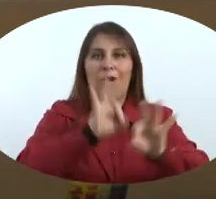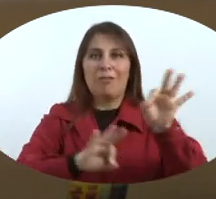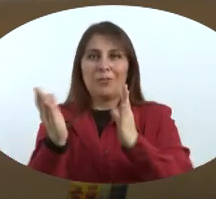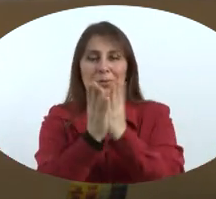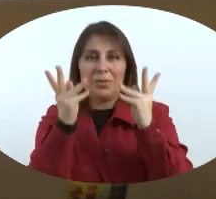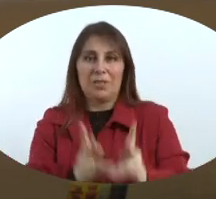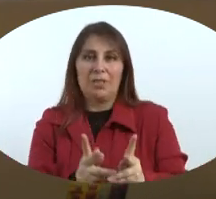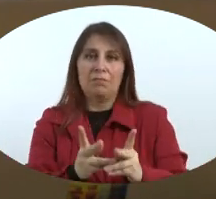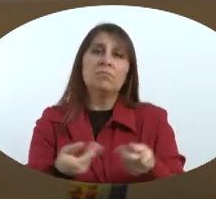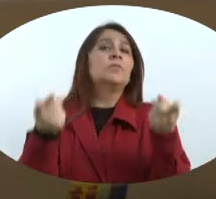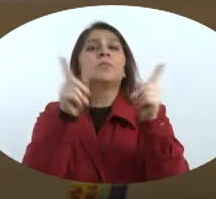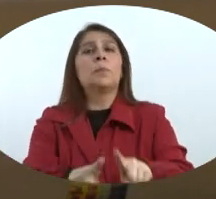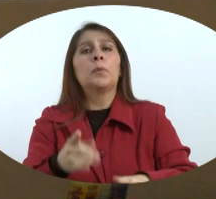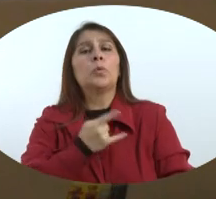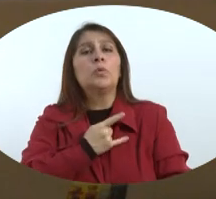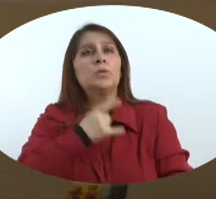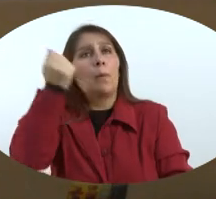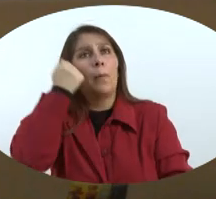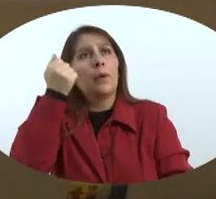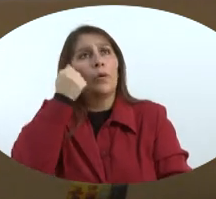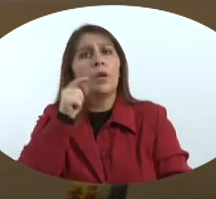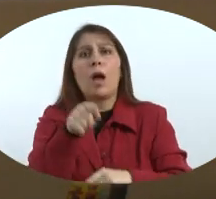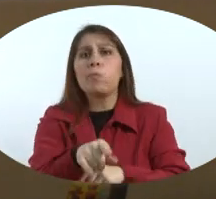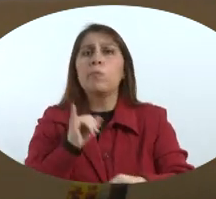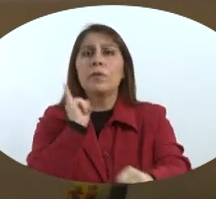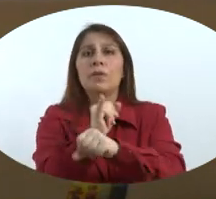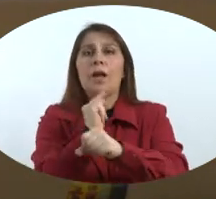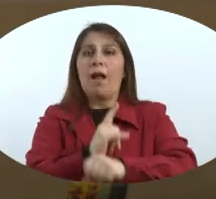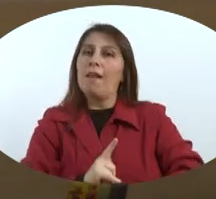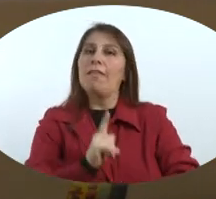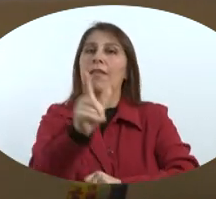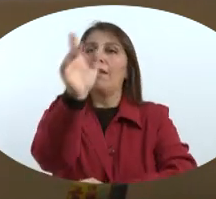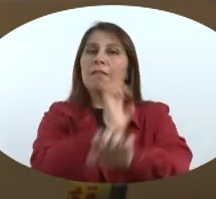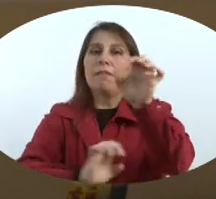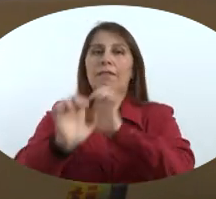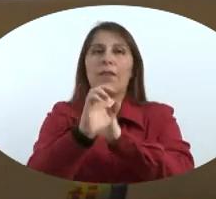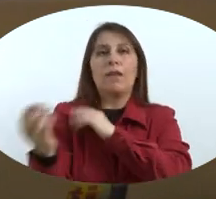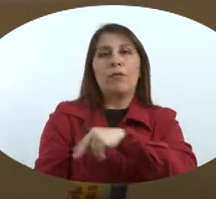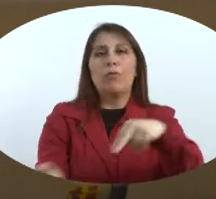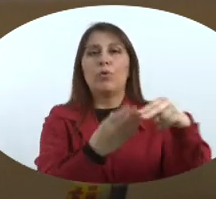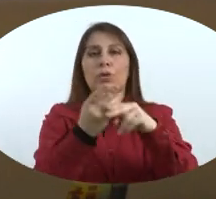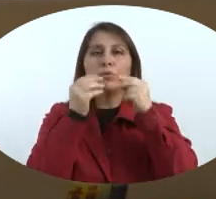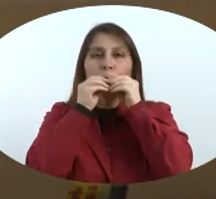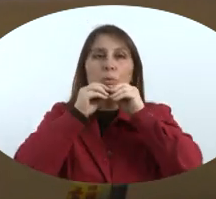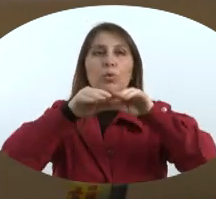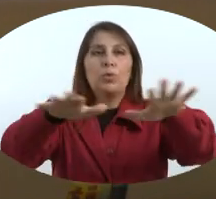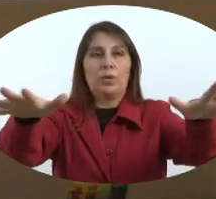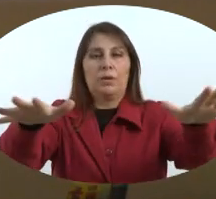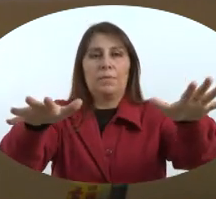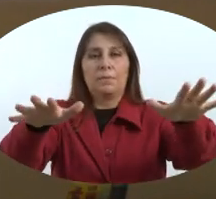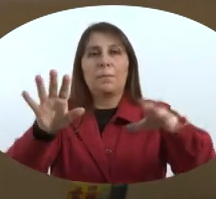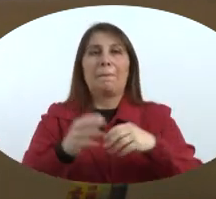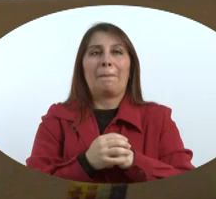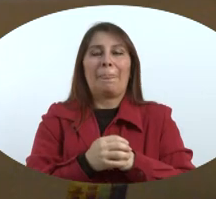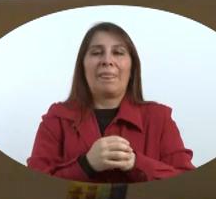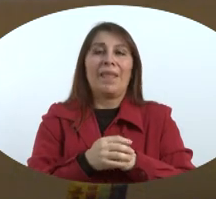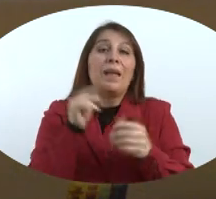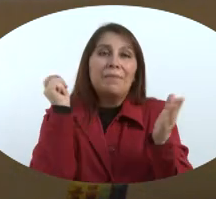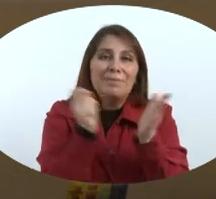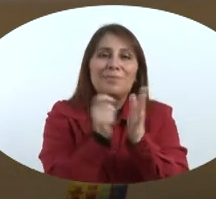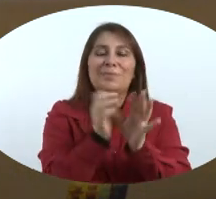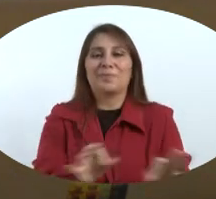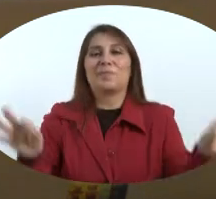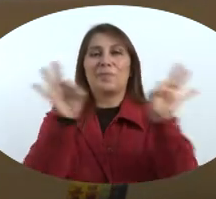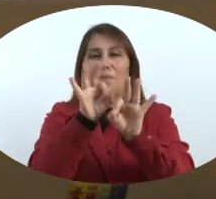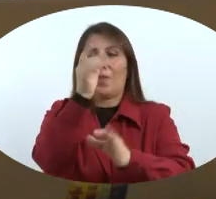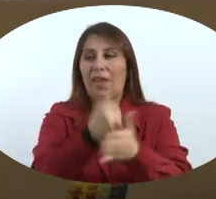general por ser digamos una institución que lidera la defensa por la educación pública y pues para eso